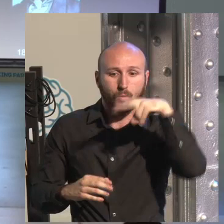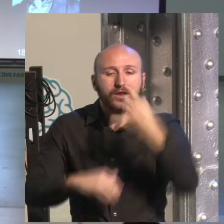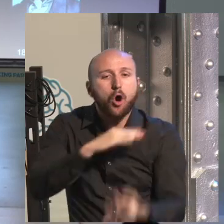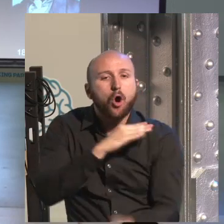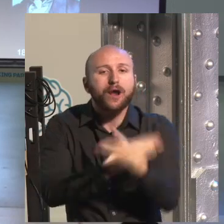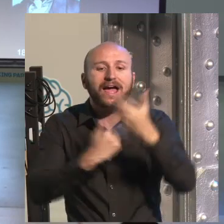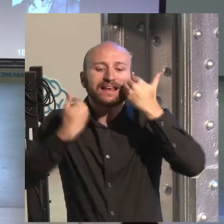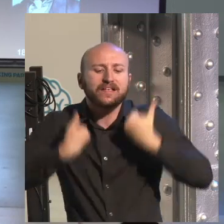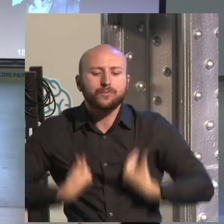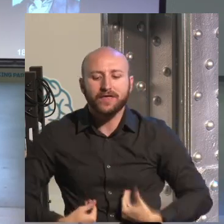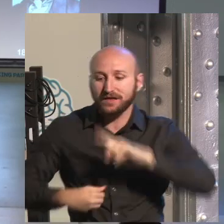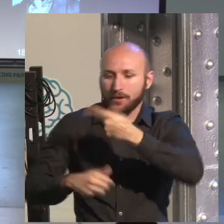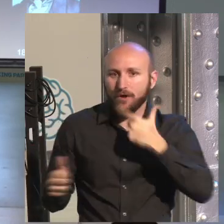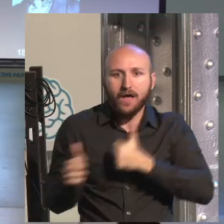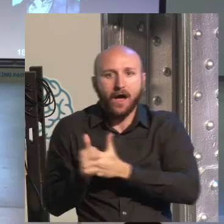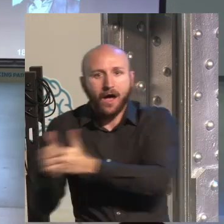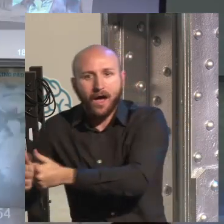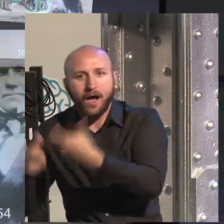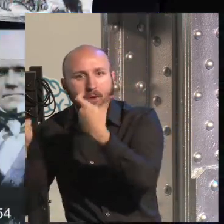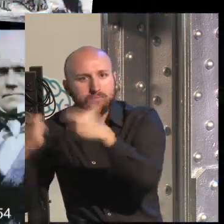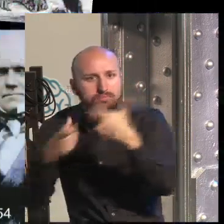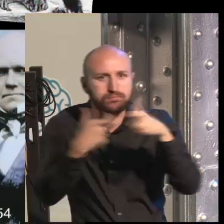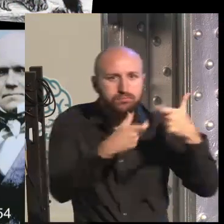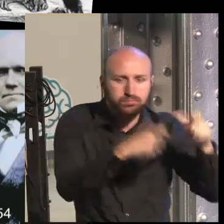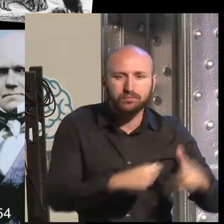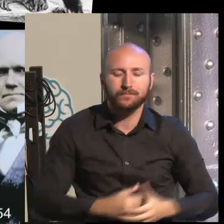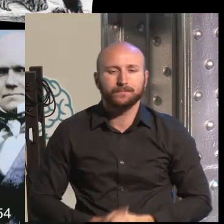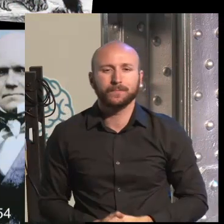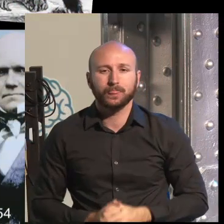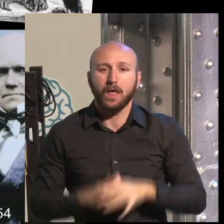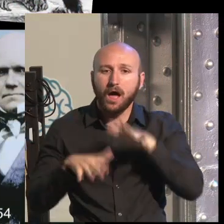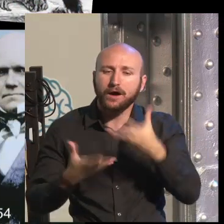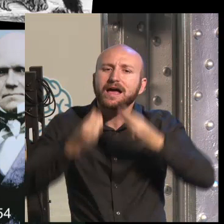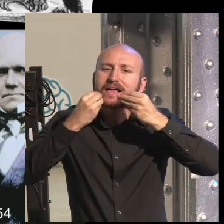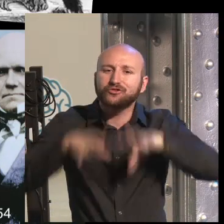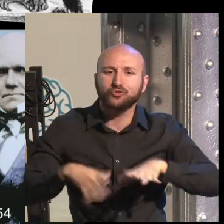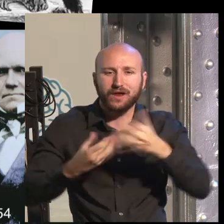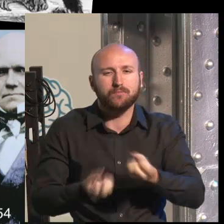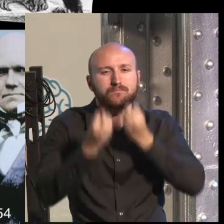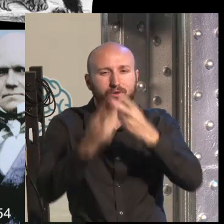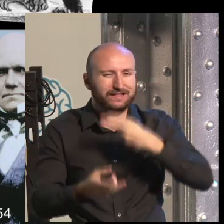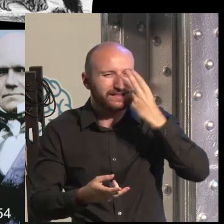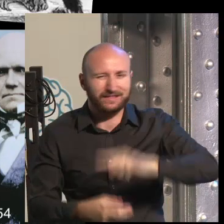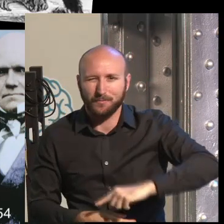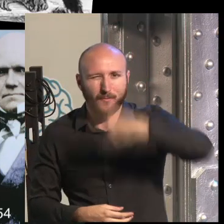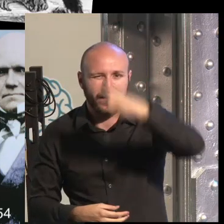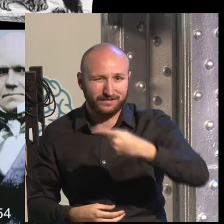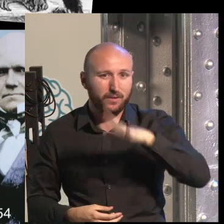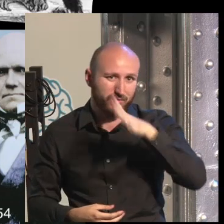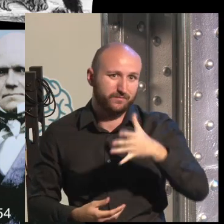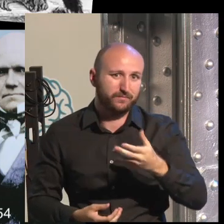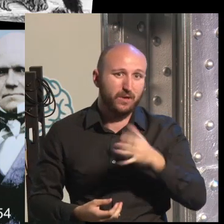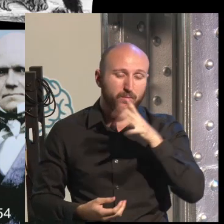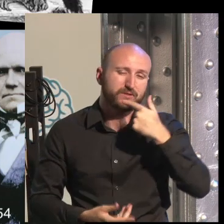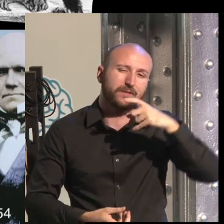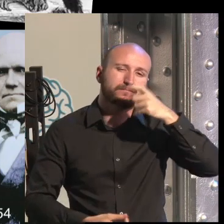especies, en el que, y en esta no es la historia que quería contaros, voy a contar una historia mucho más interesante que esta, pero estos son los antecedentes